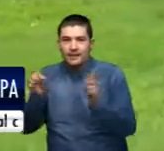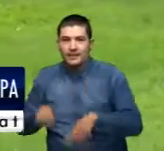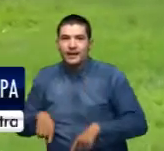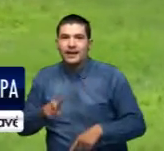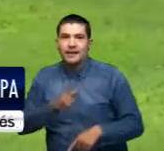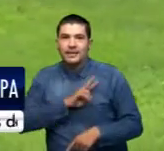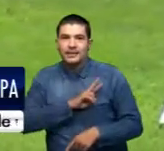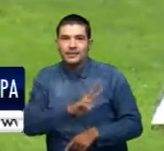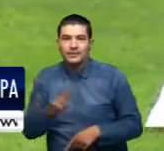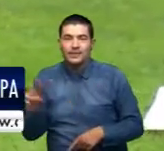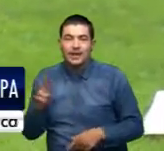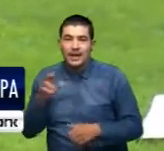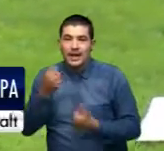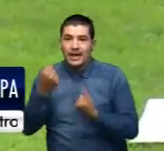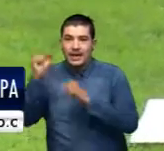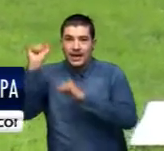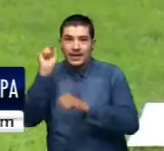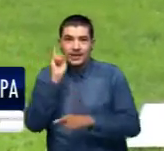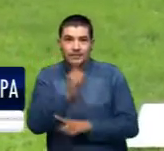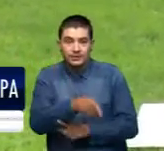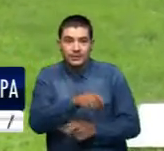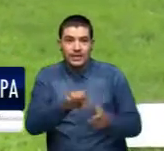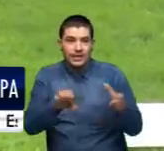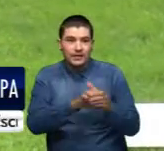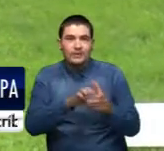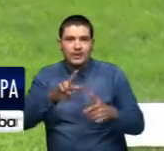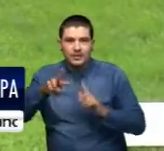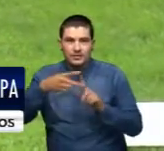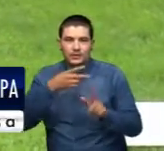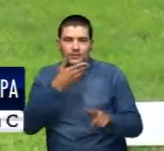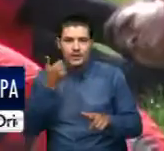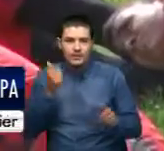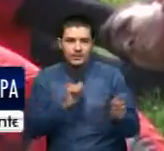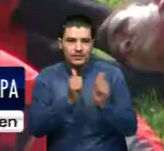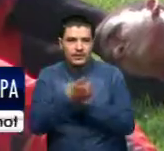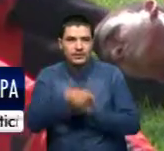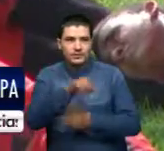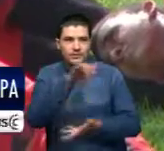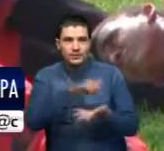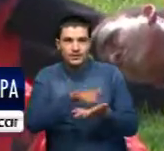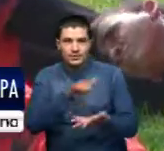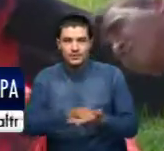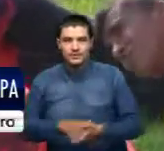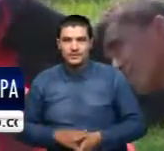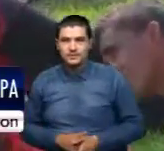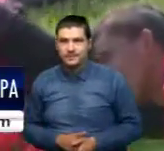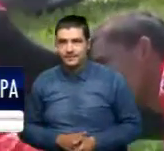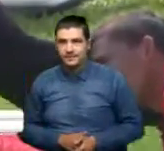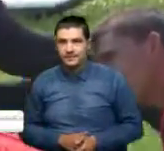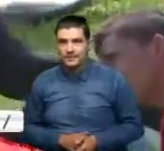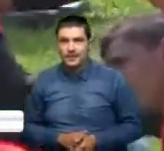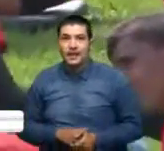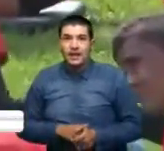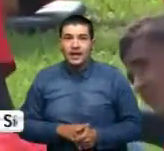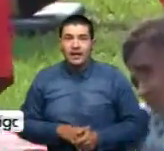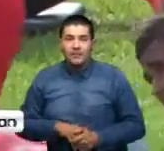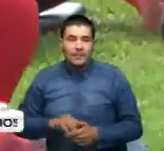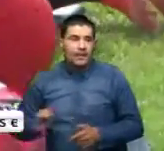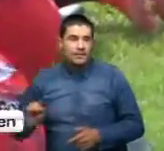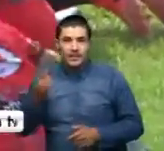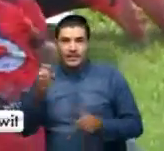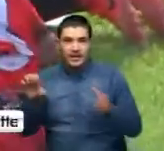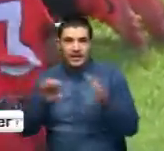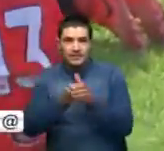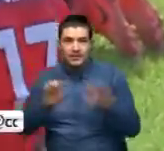ganadores de cada grupo y el mejor segundo se clasificarán a la fase de octavos de final del certamen la nómina principal que